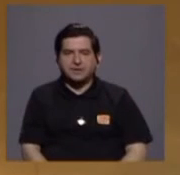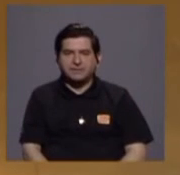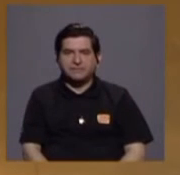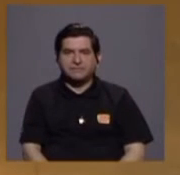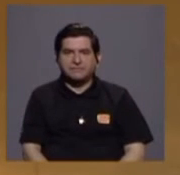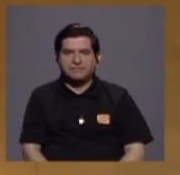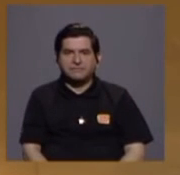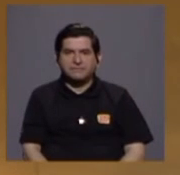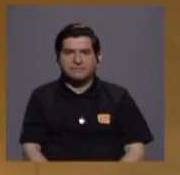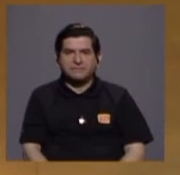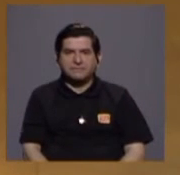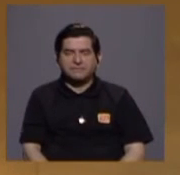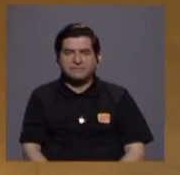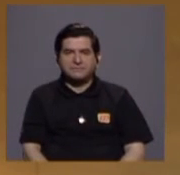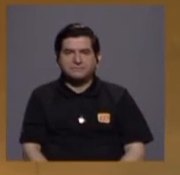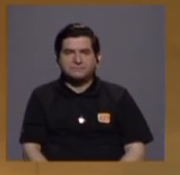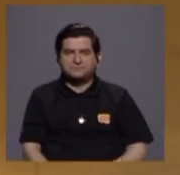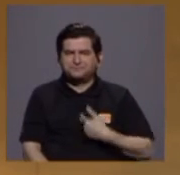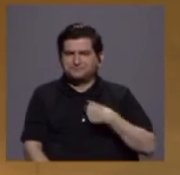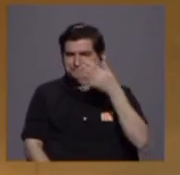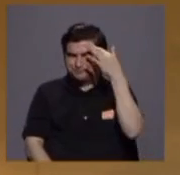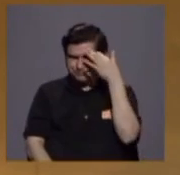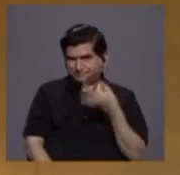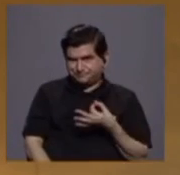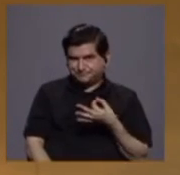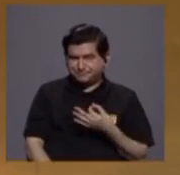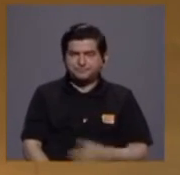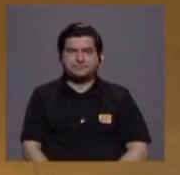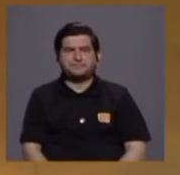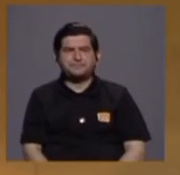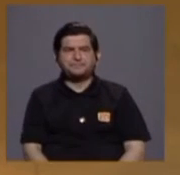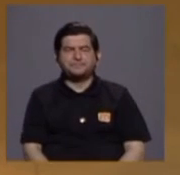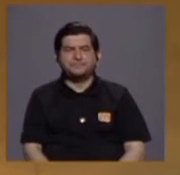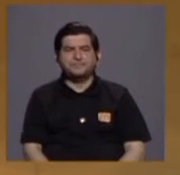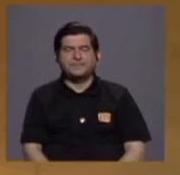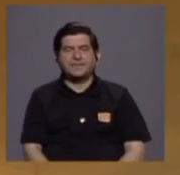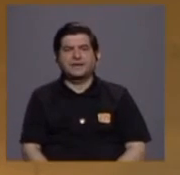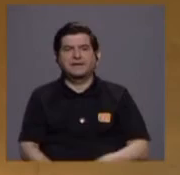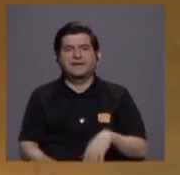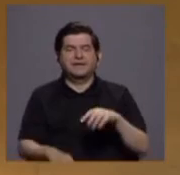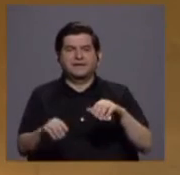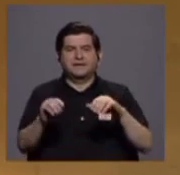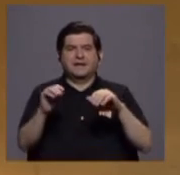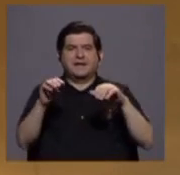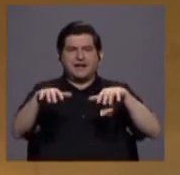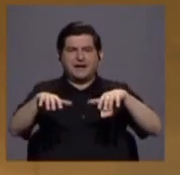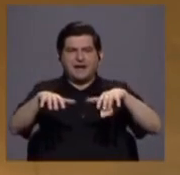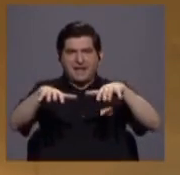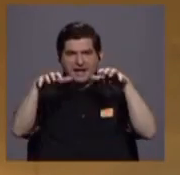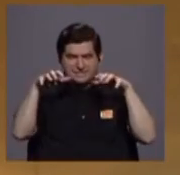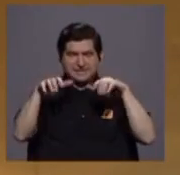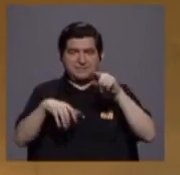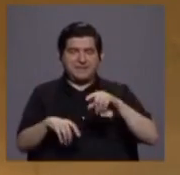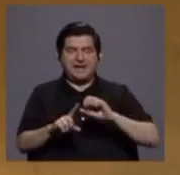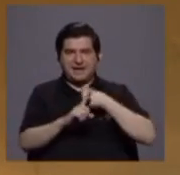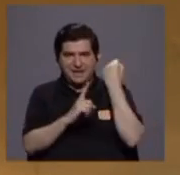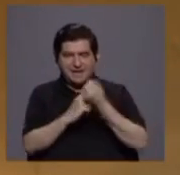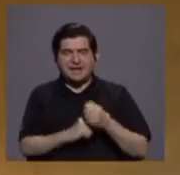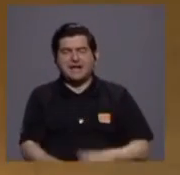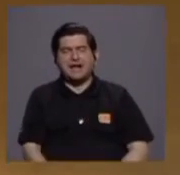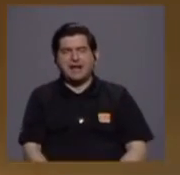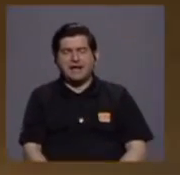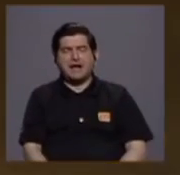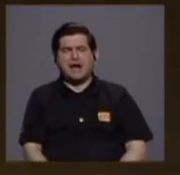que me parece que la Asamblea en ese sentido se portó